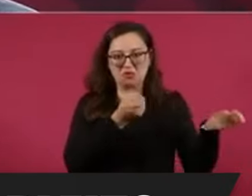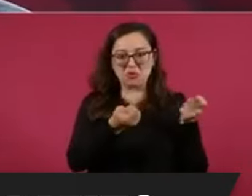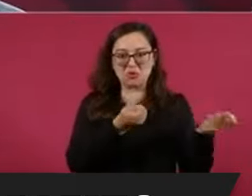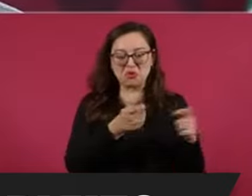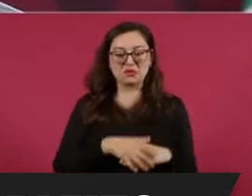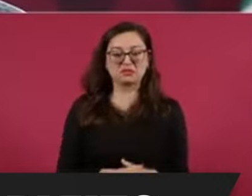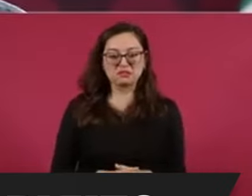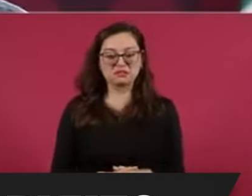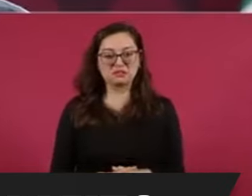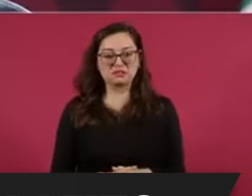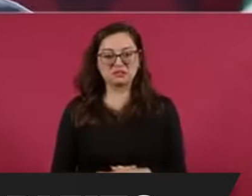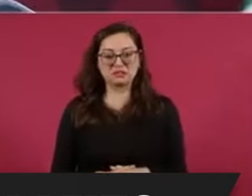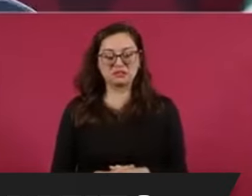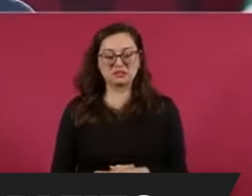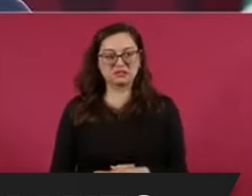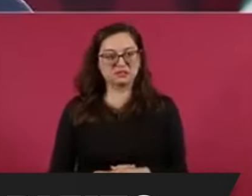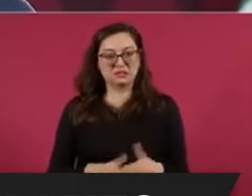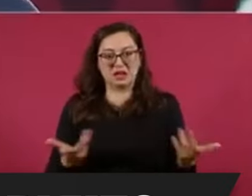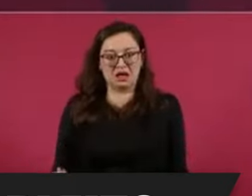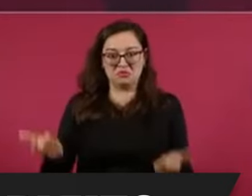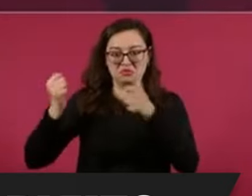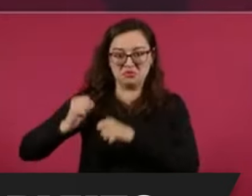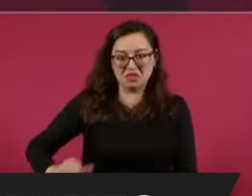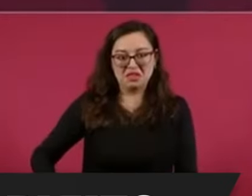¿sí? Los poderes hegemónicos.